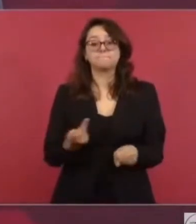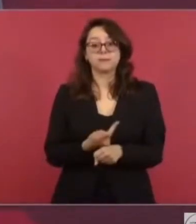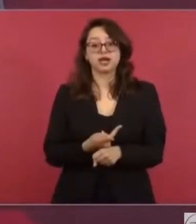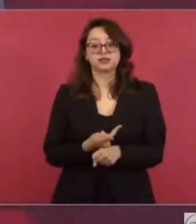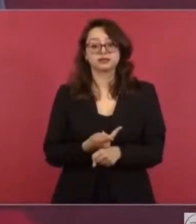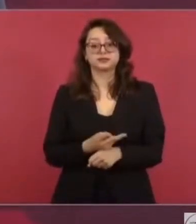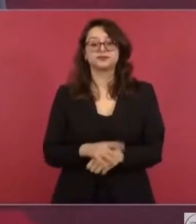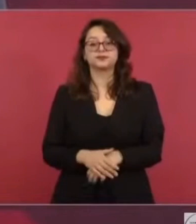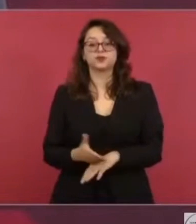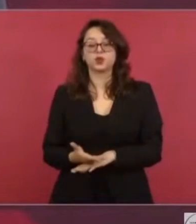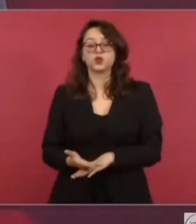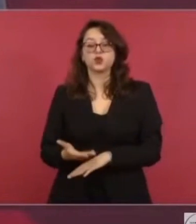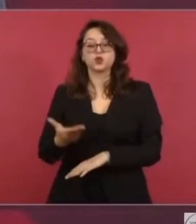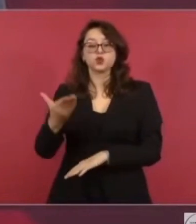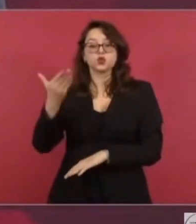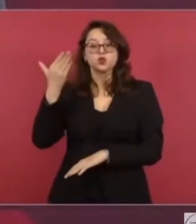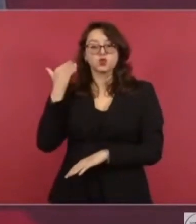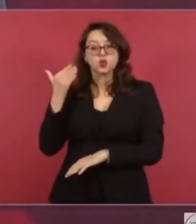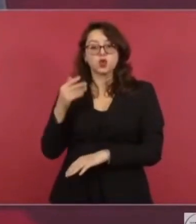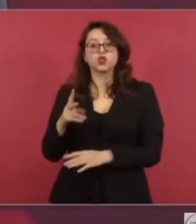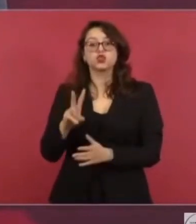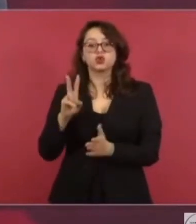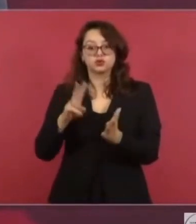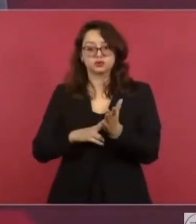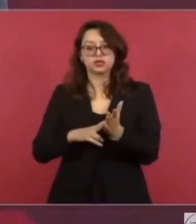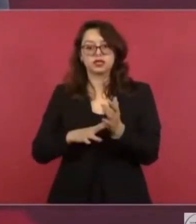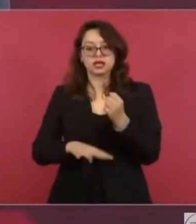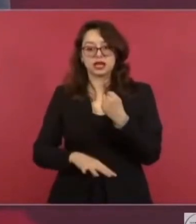el contrato colectivo